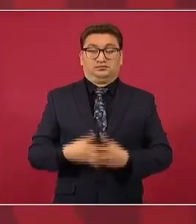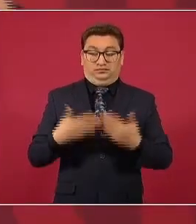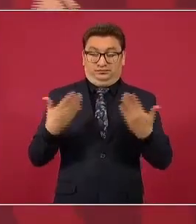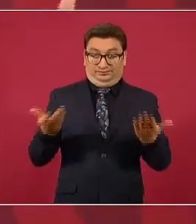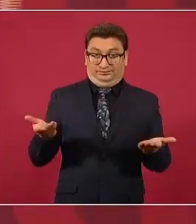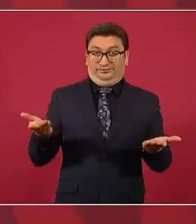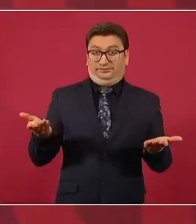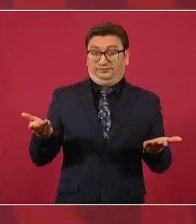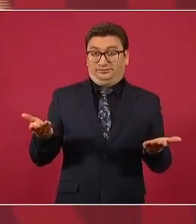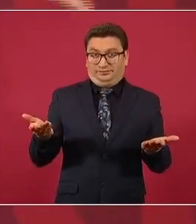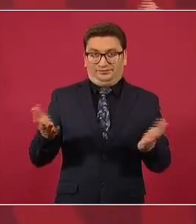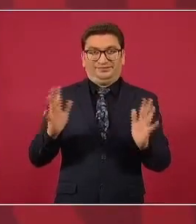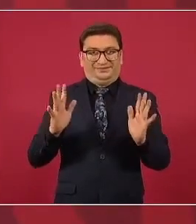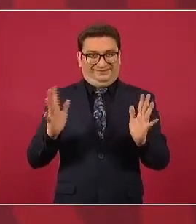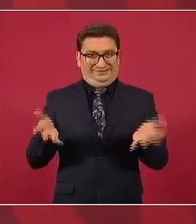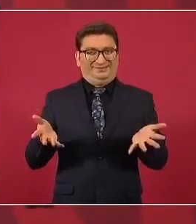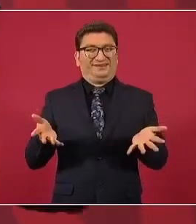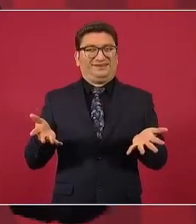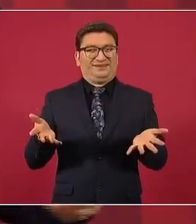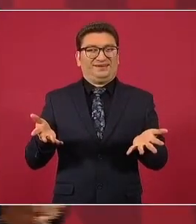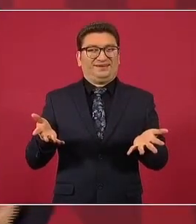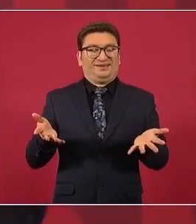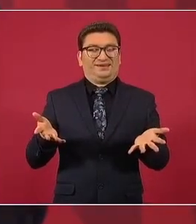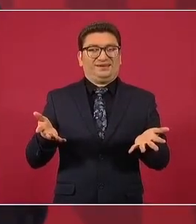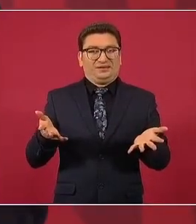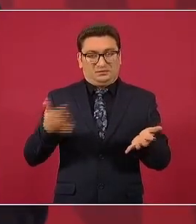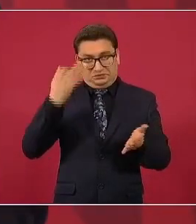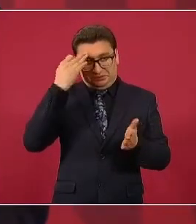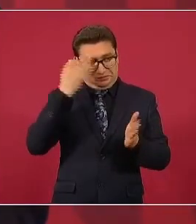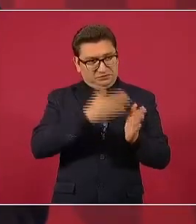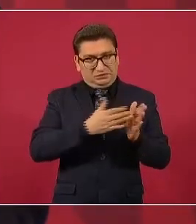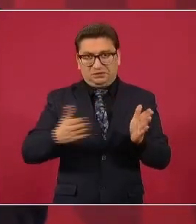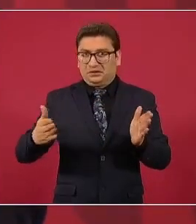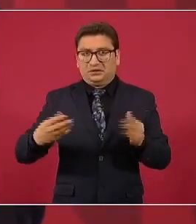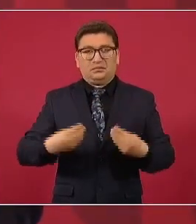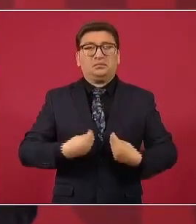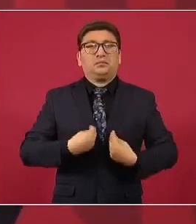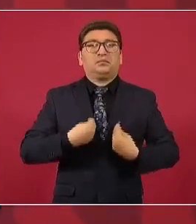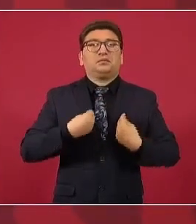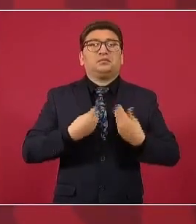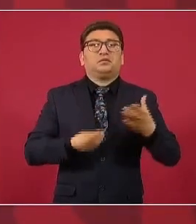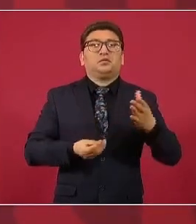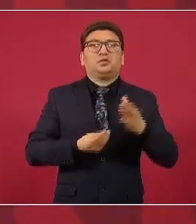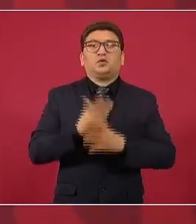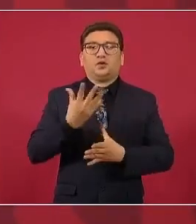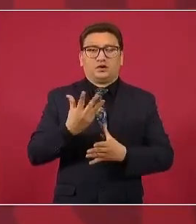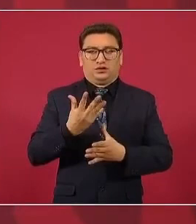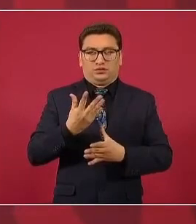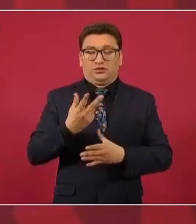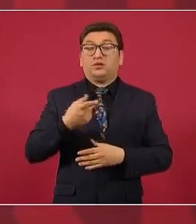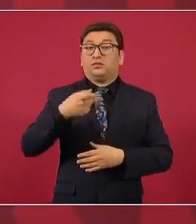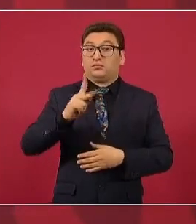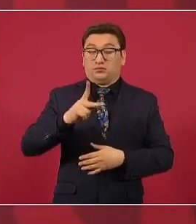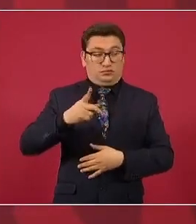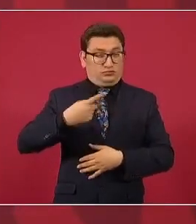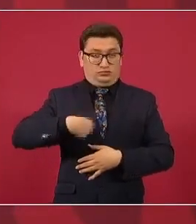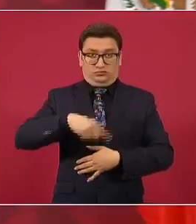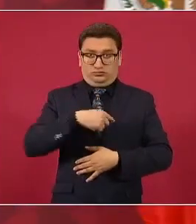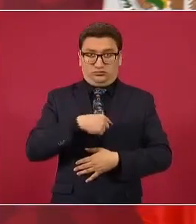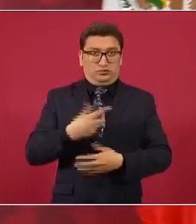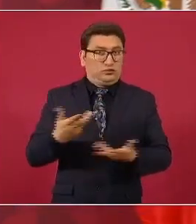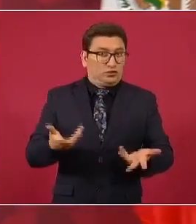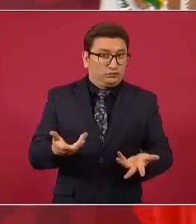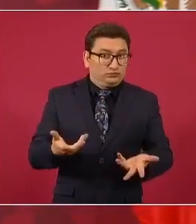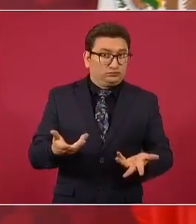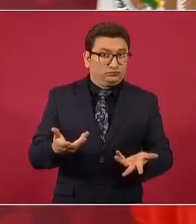Entonces, ya estamos viviendo tiempos nuevos, pero nosotros no podemos